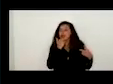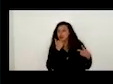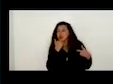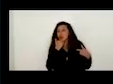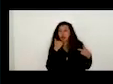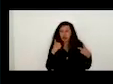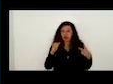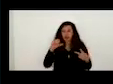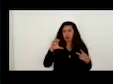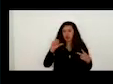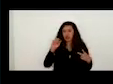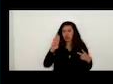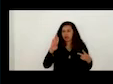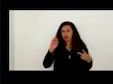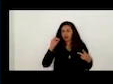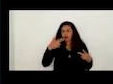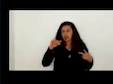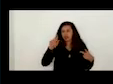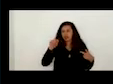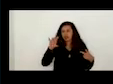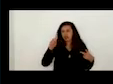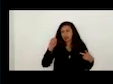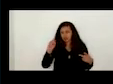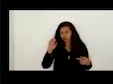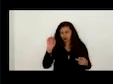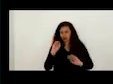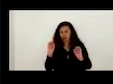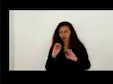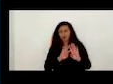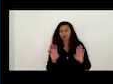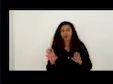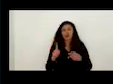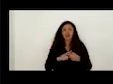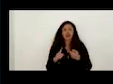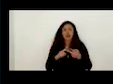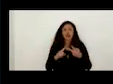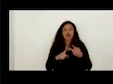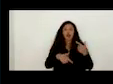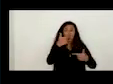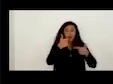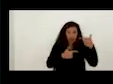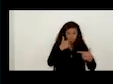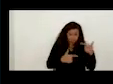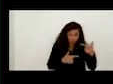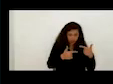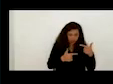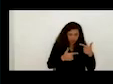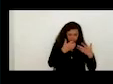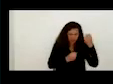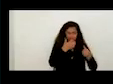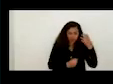otros grupos. Tenemos por otro lado la leche y el yogur. Ojo aquí,